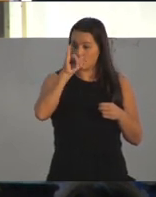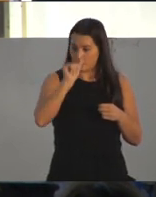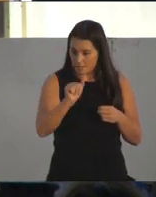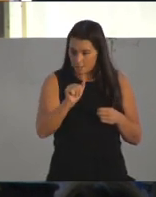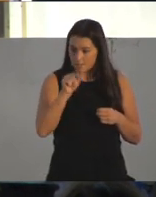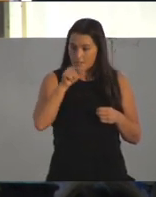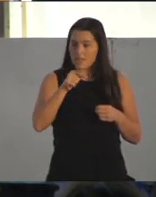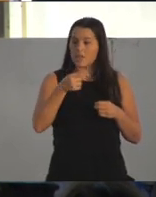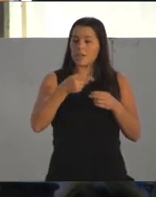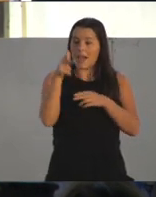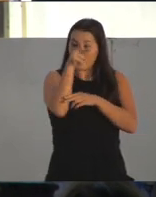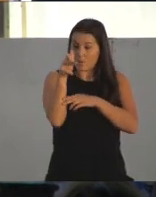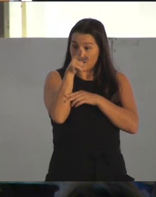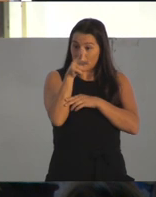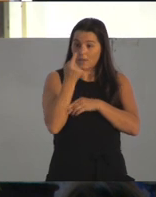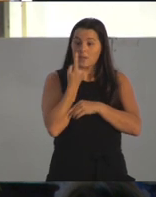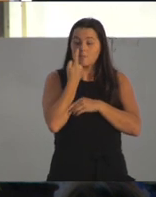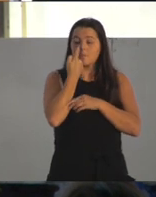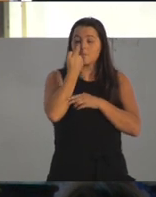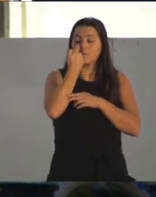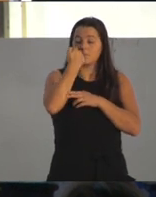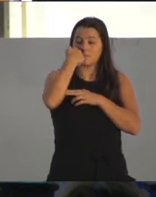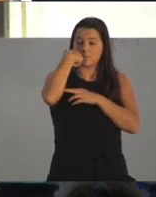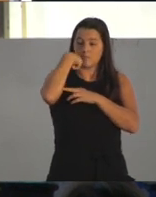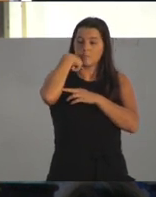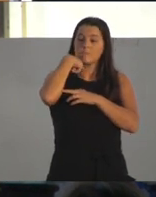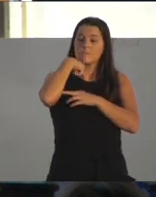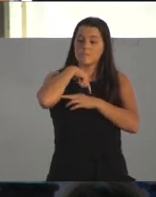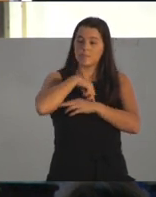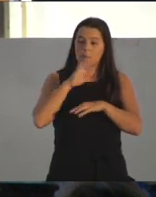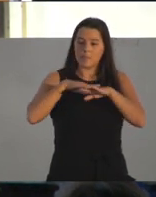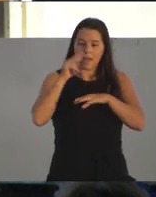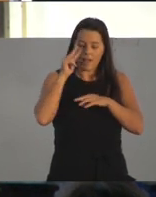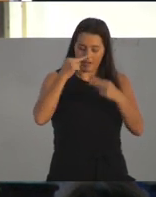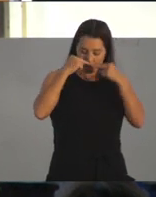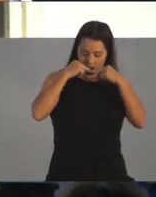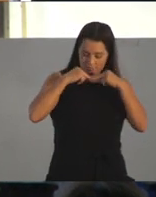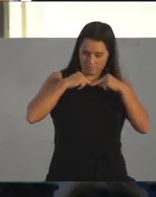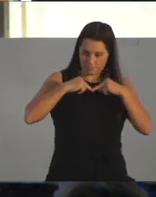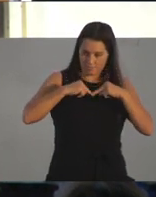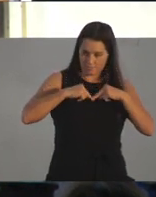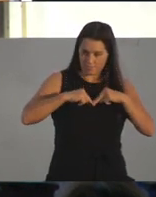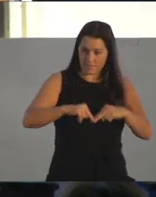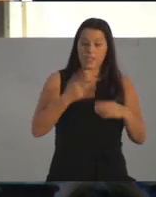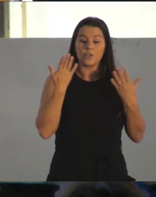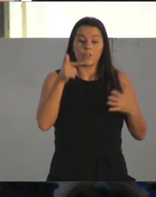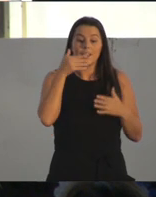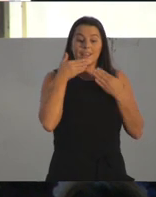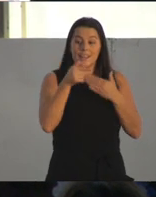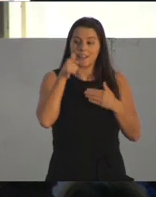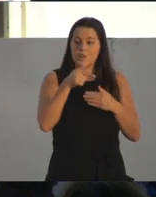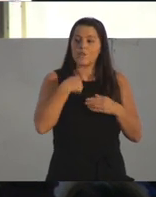con una cámara por la nariz, va hasta la zona de la faringe y se da de comer a la persona. Entonces vemos en